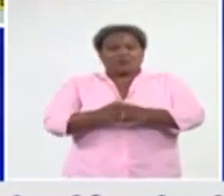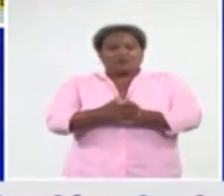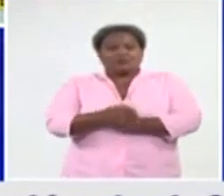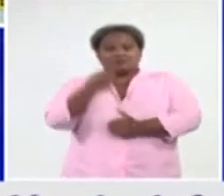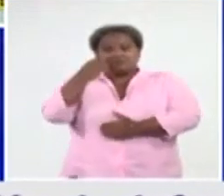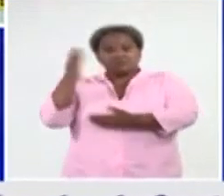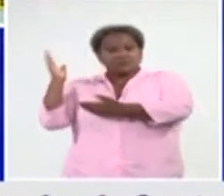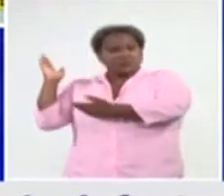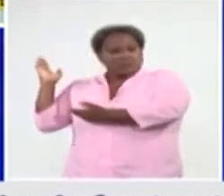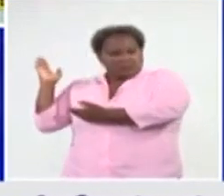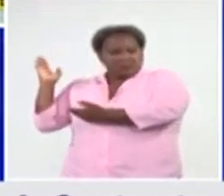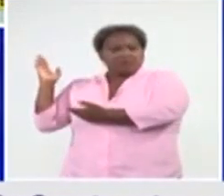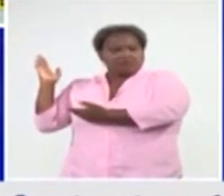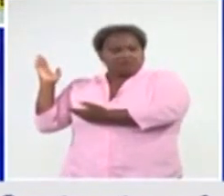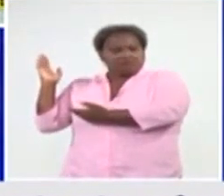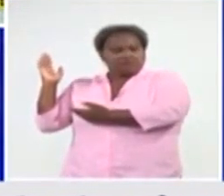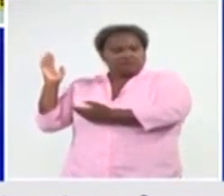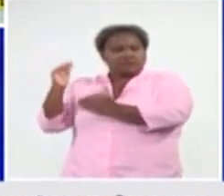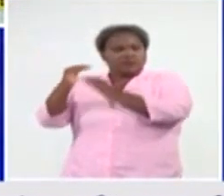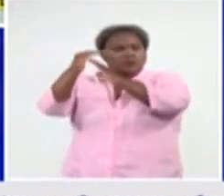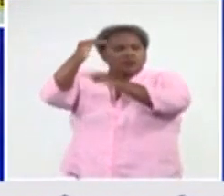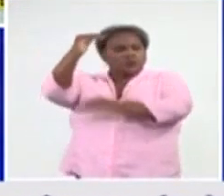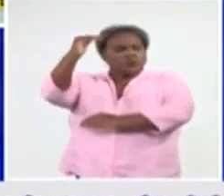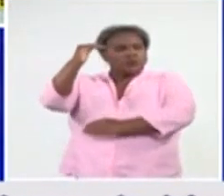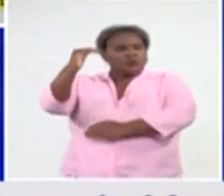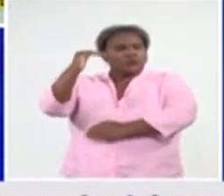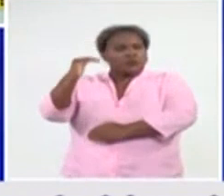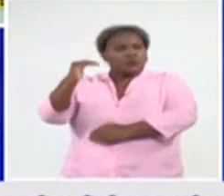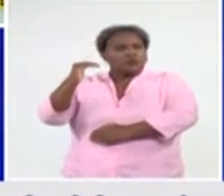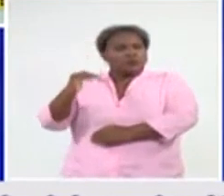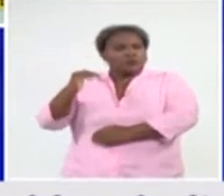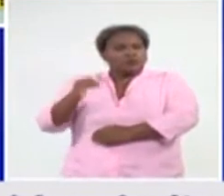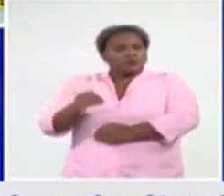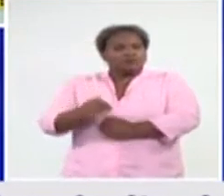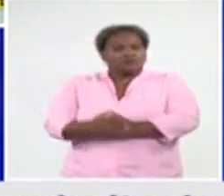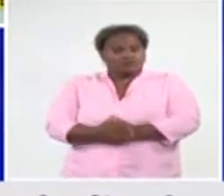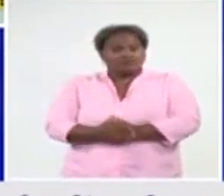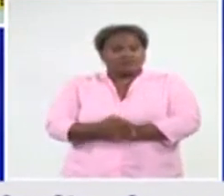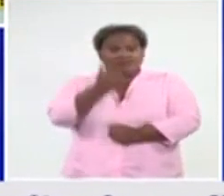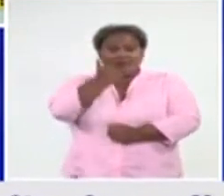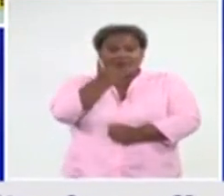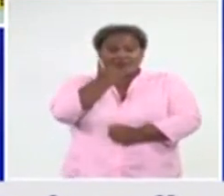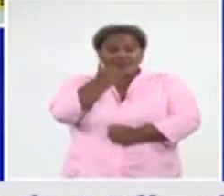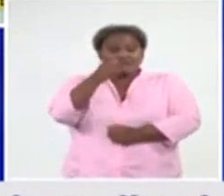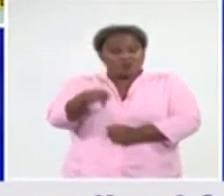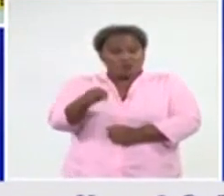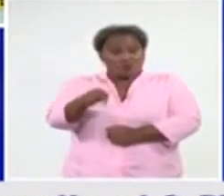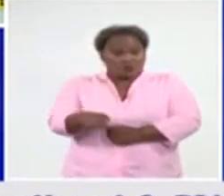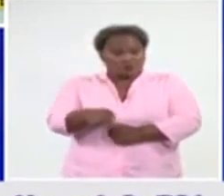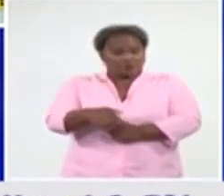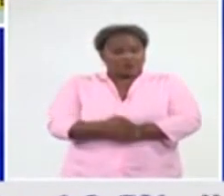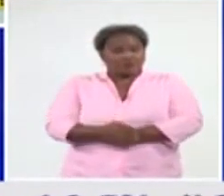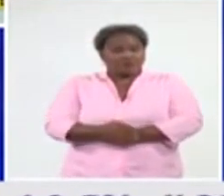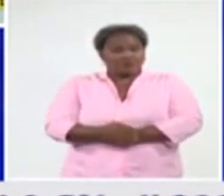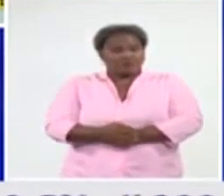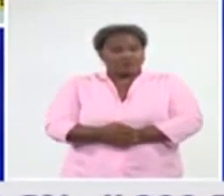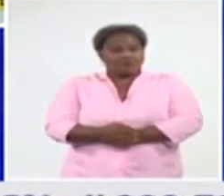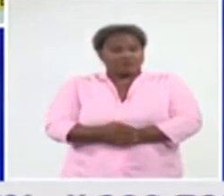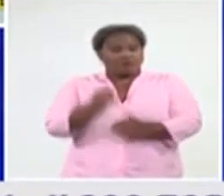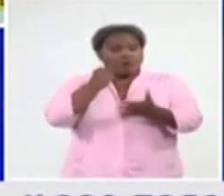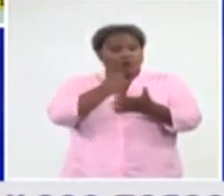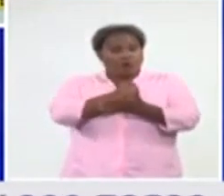puede apreciar en el día de hoy con una tasa de incidencia de casos confirmados